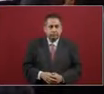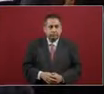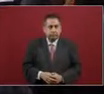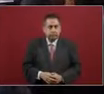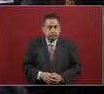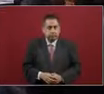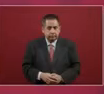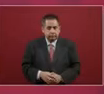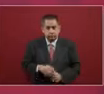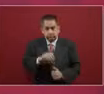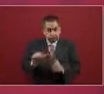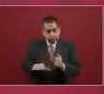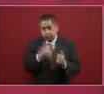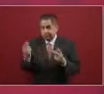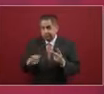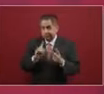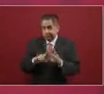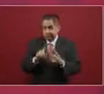Y el otro